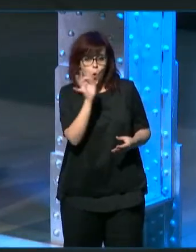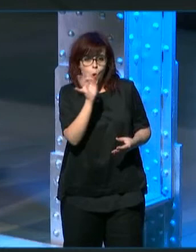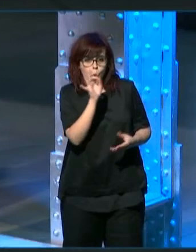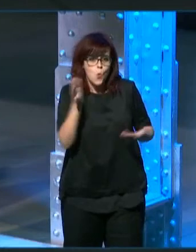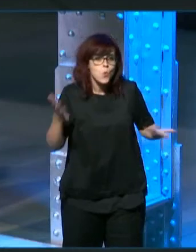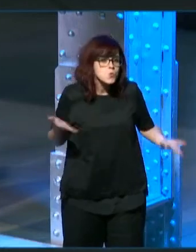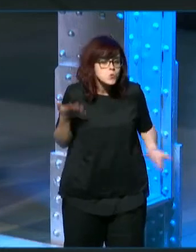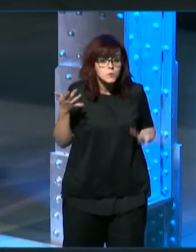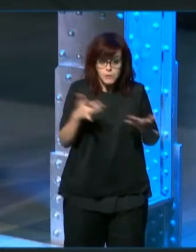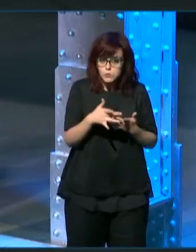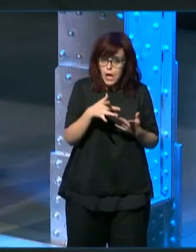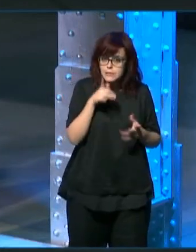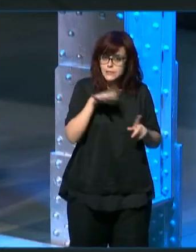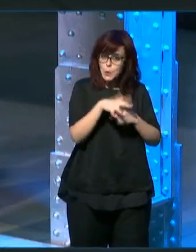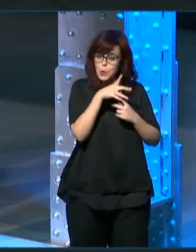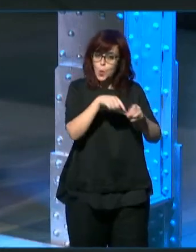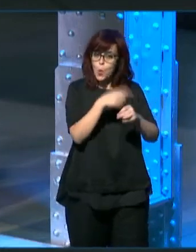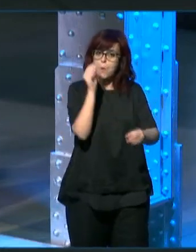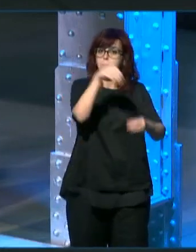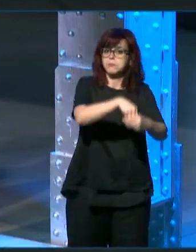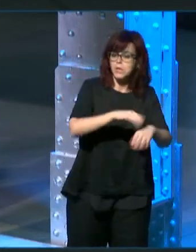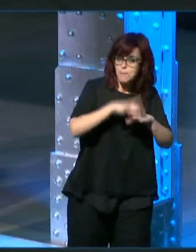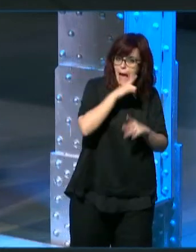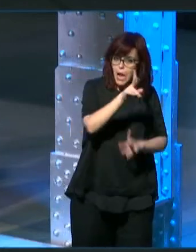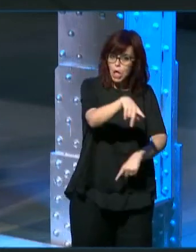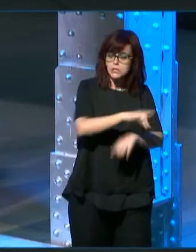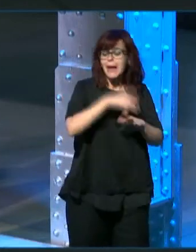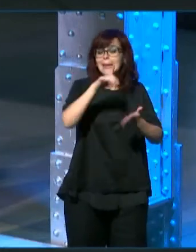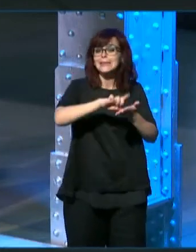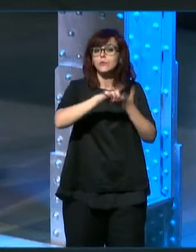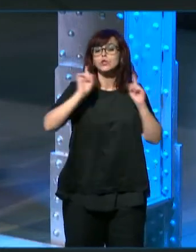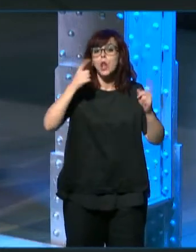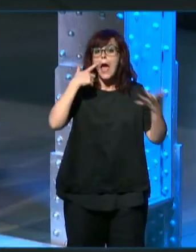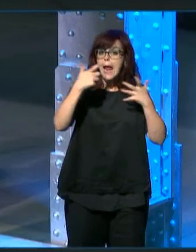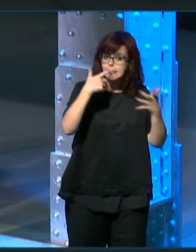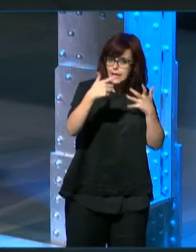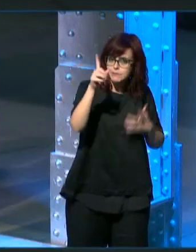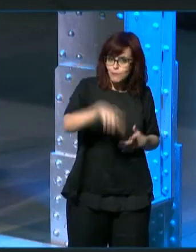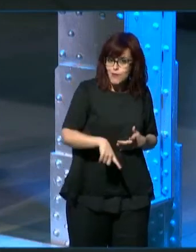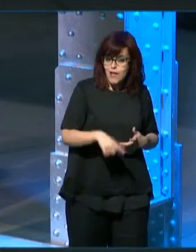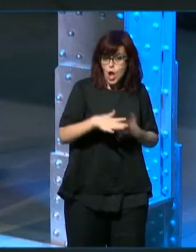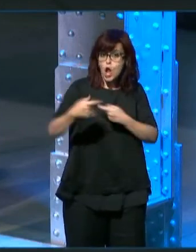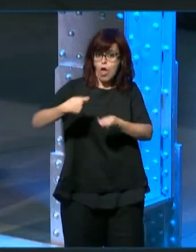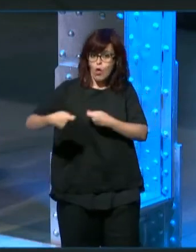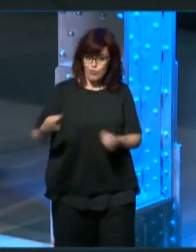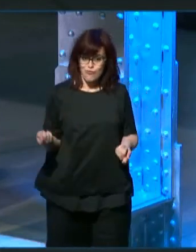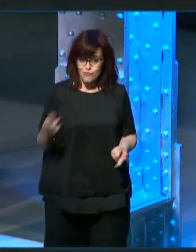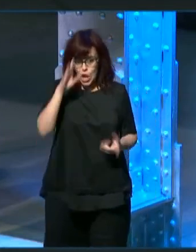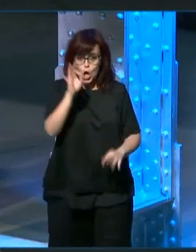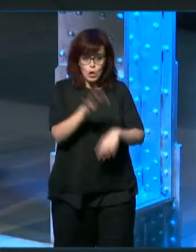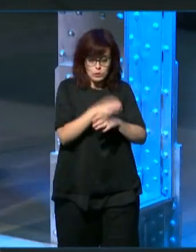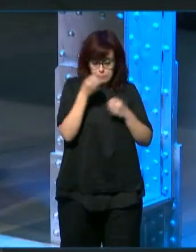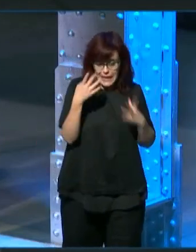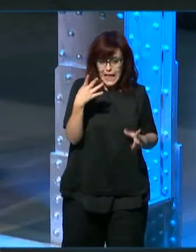quehacer, ¿no? Y que no está mal, no está mal. La literatura no es solamente arte, sino que es también comercio, y está bien que así